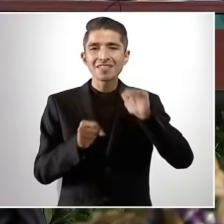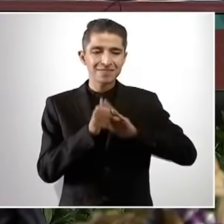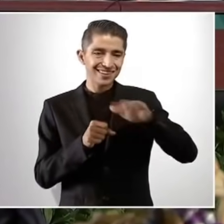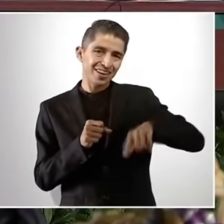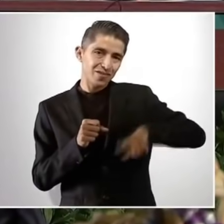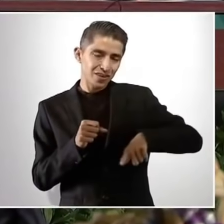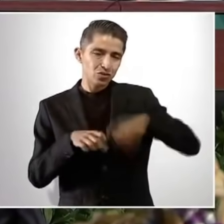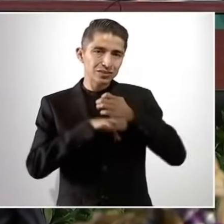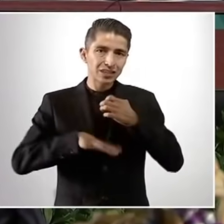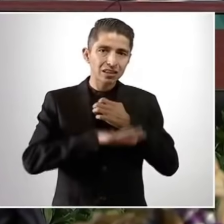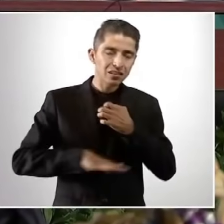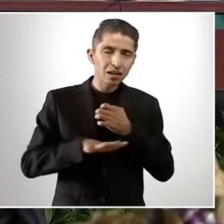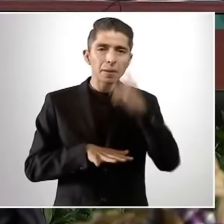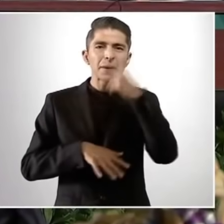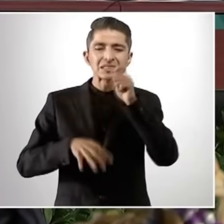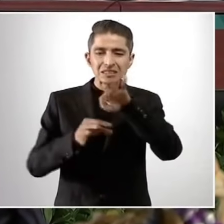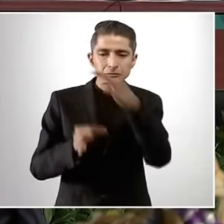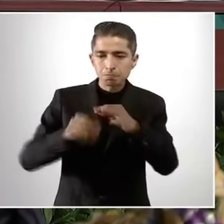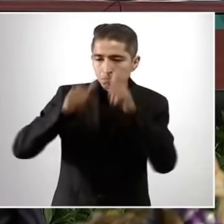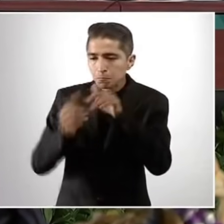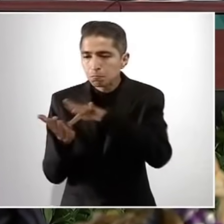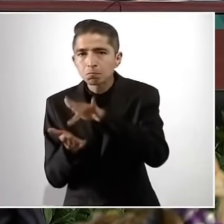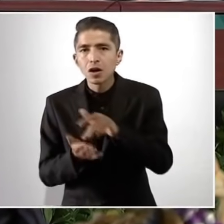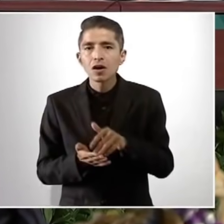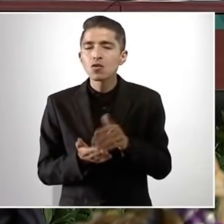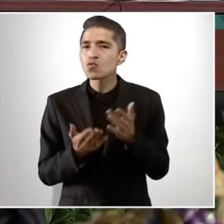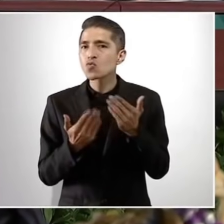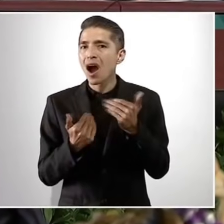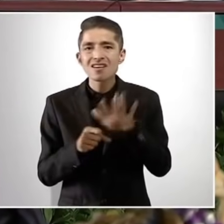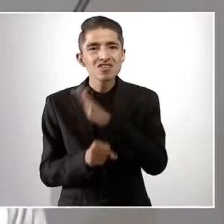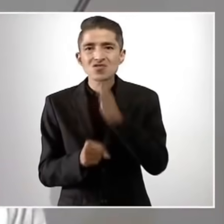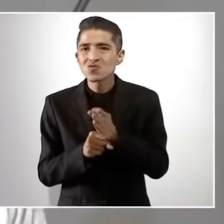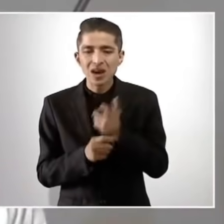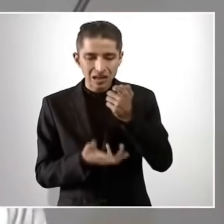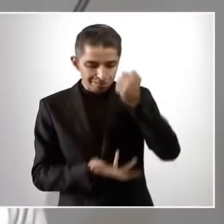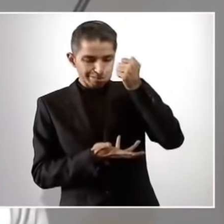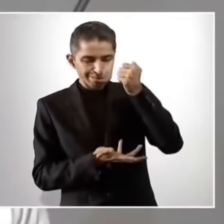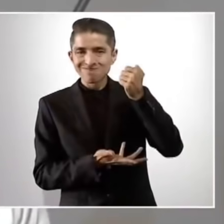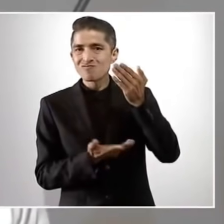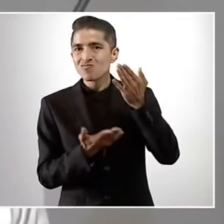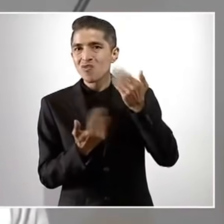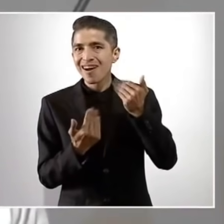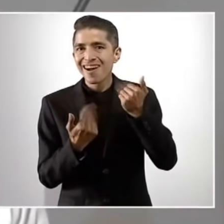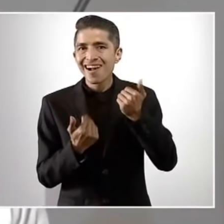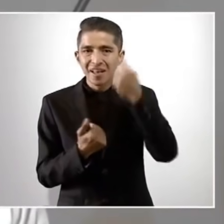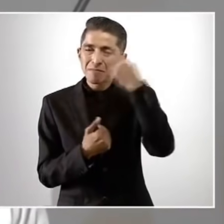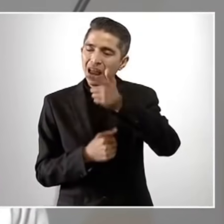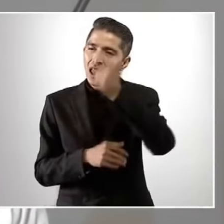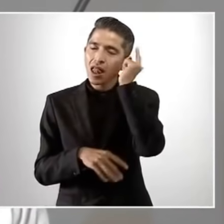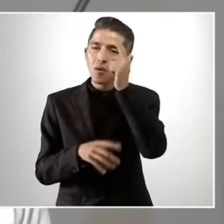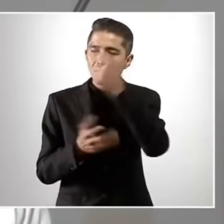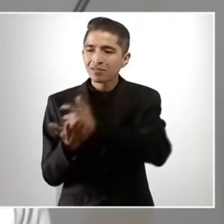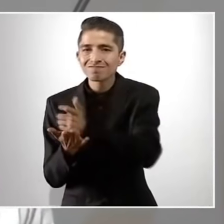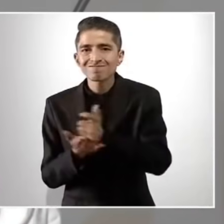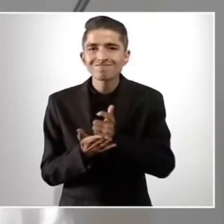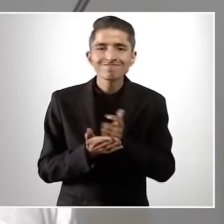administración estatal por cumplir, pero que no se cuenta con la suficiencia presupuestaria para lograr el